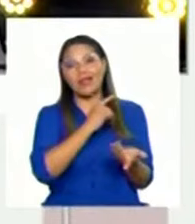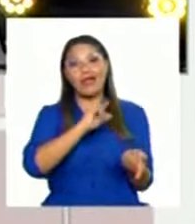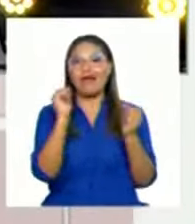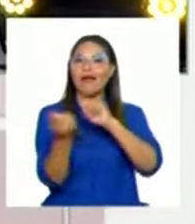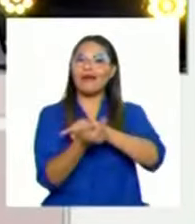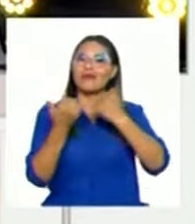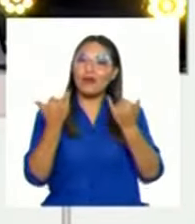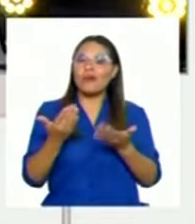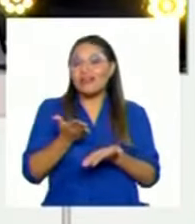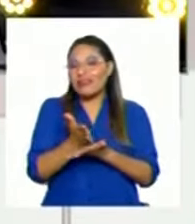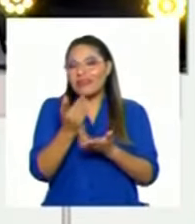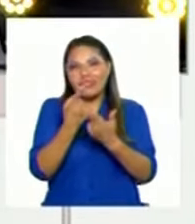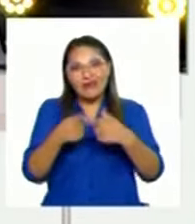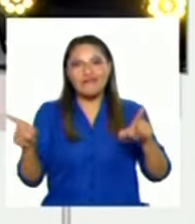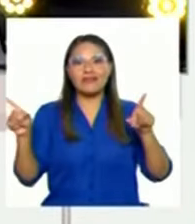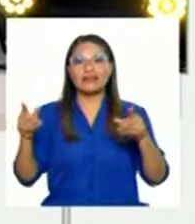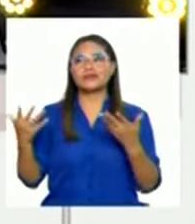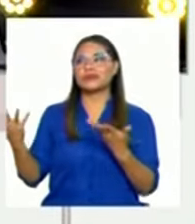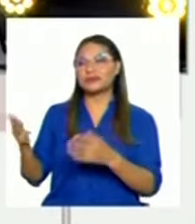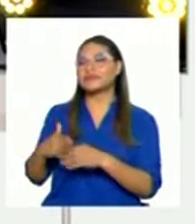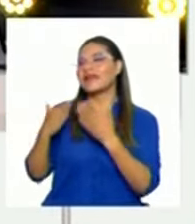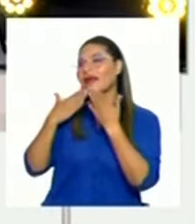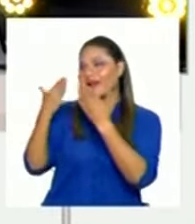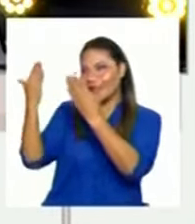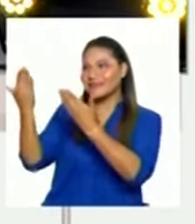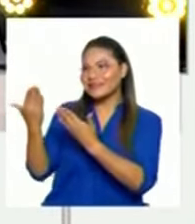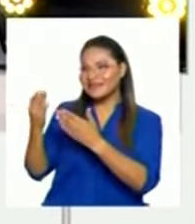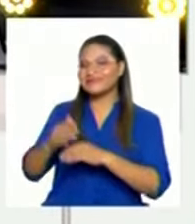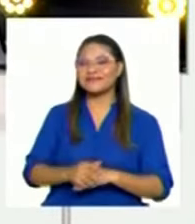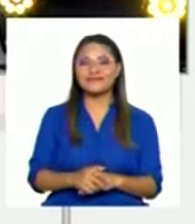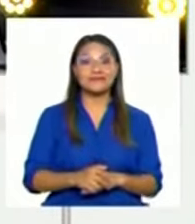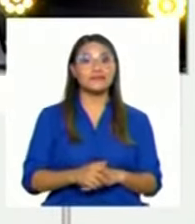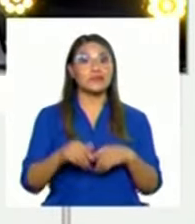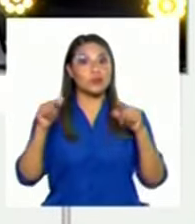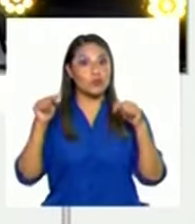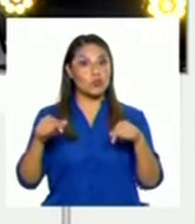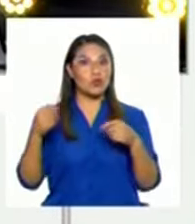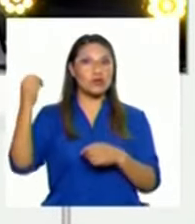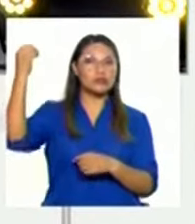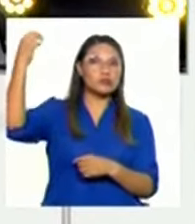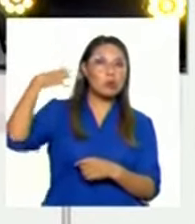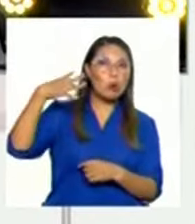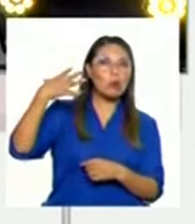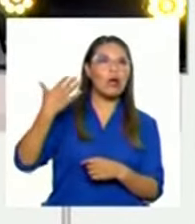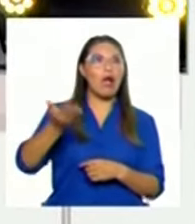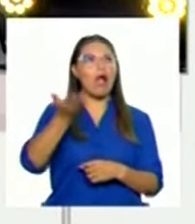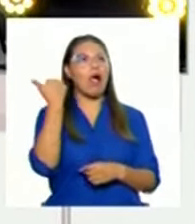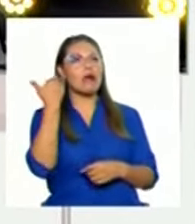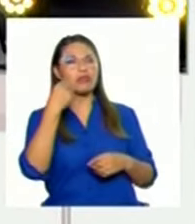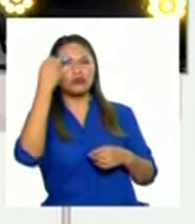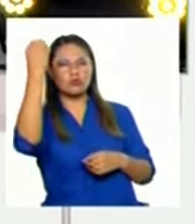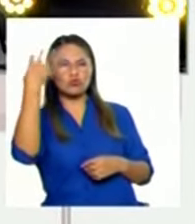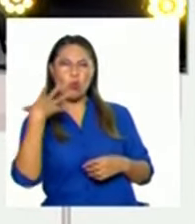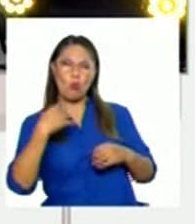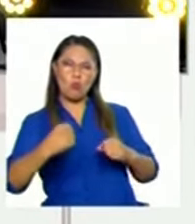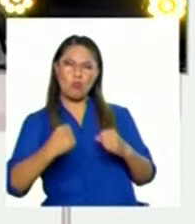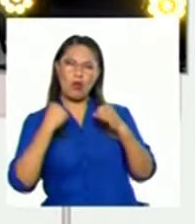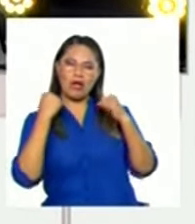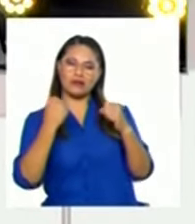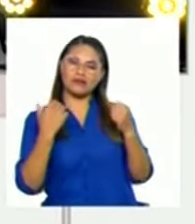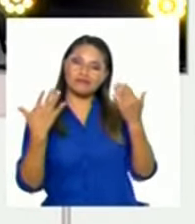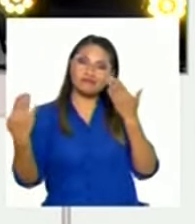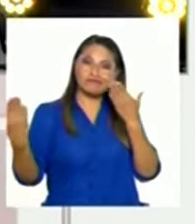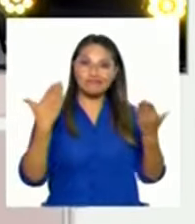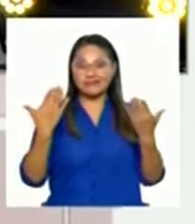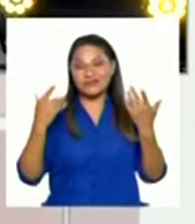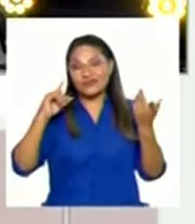las cosas han cambiado. Nicolás Salazar, por Dios. Las cosas han cambiado. Luchito, muchas gracias. El clima, ¿no? Hoy día hay sol, otros años no había tanto sol. Y quizá el rezago del fenómeno